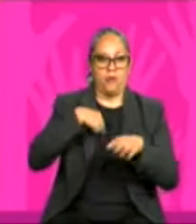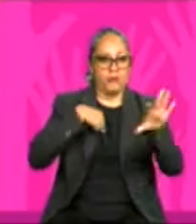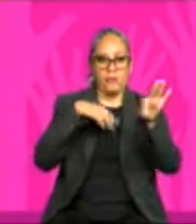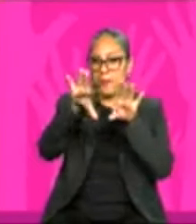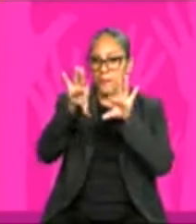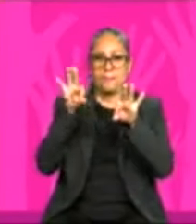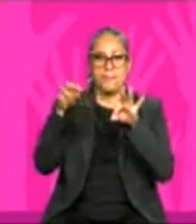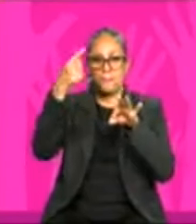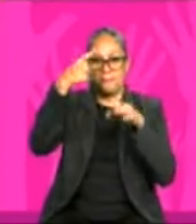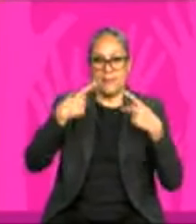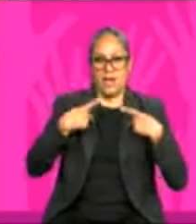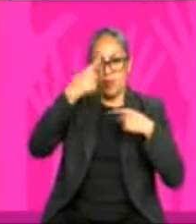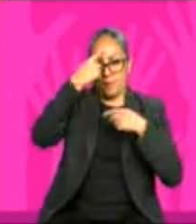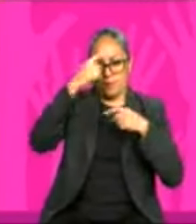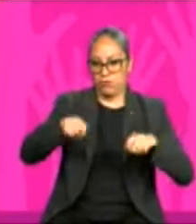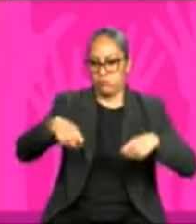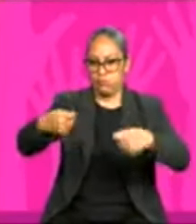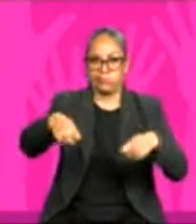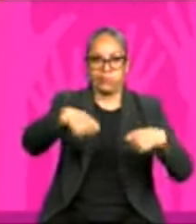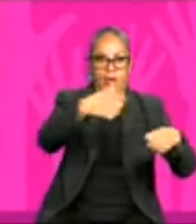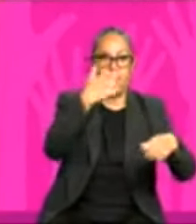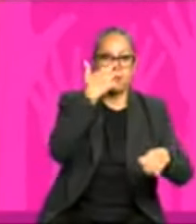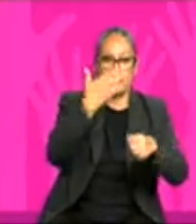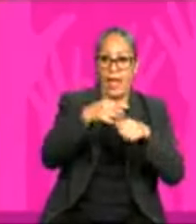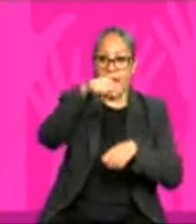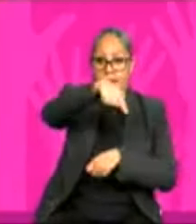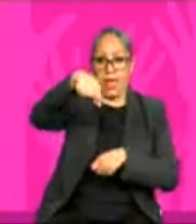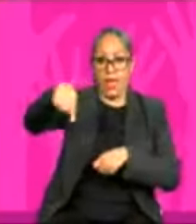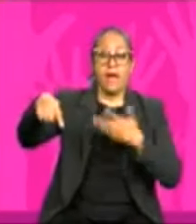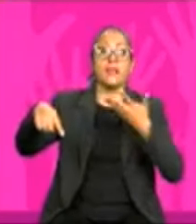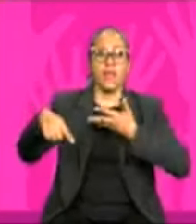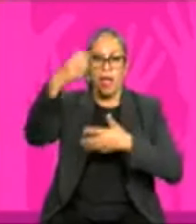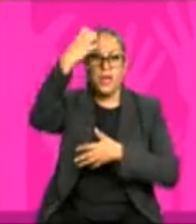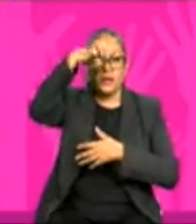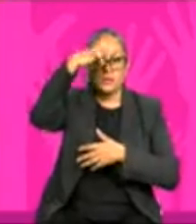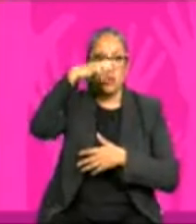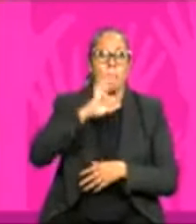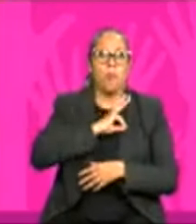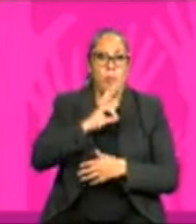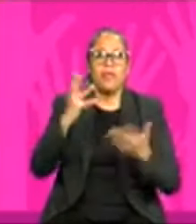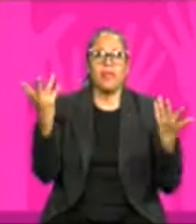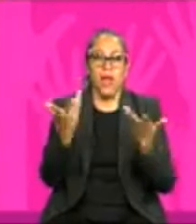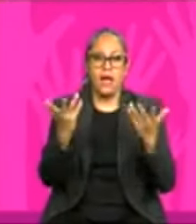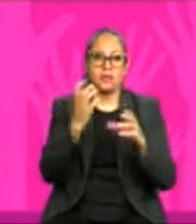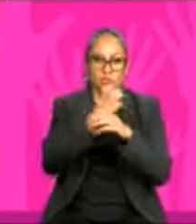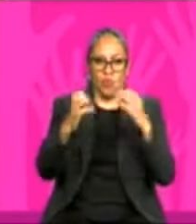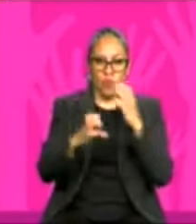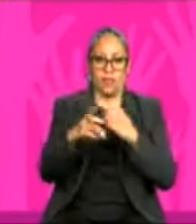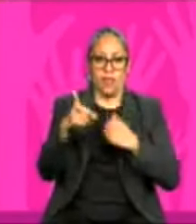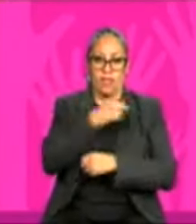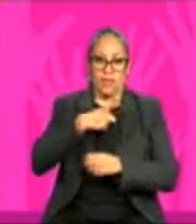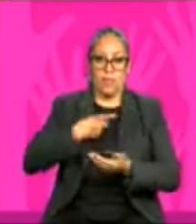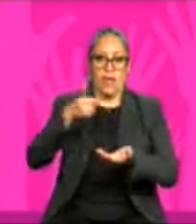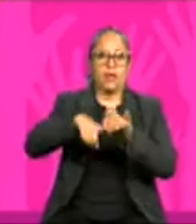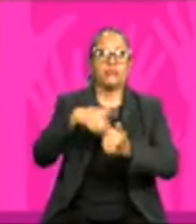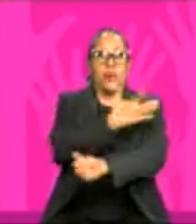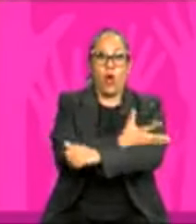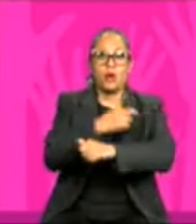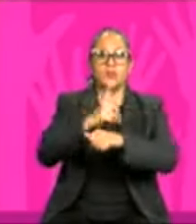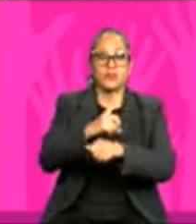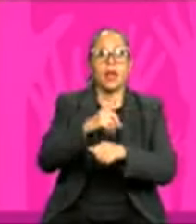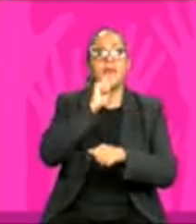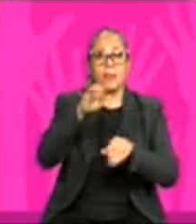en cada cargo y que tengan experiencia y capacidad para ejercer los cargos. Que sea honesta, trabajadora y,